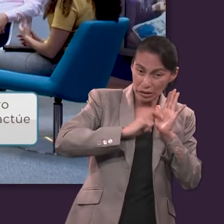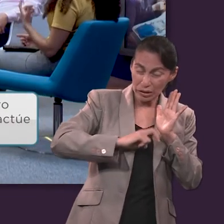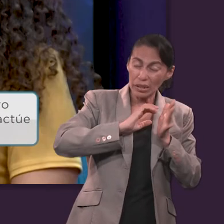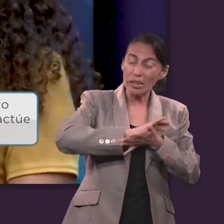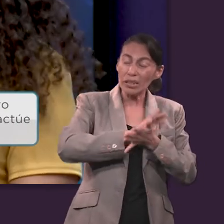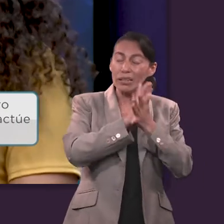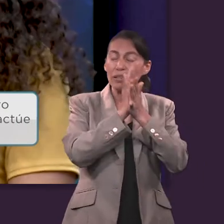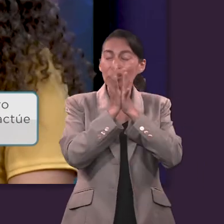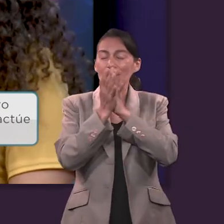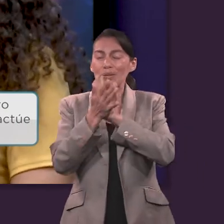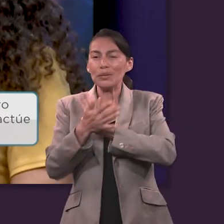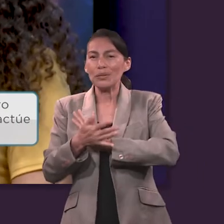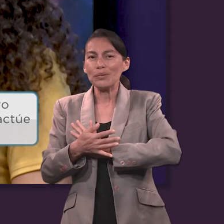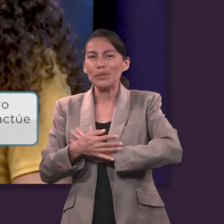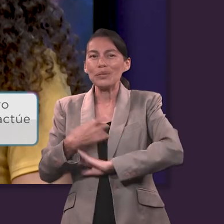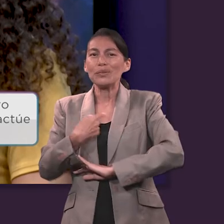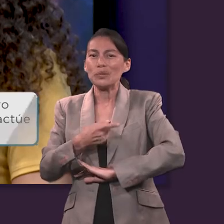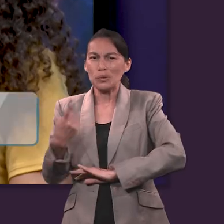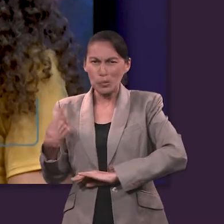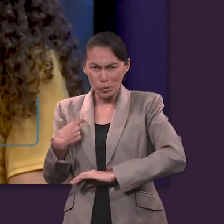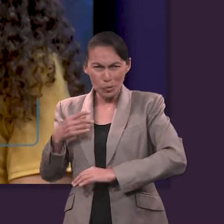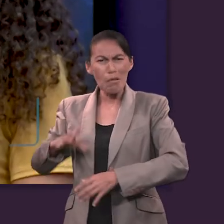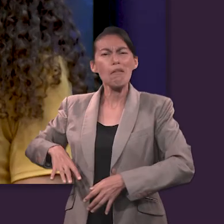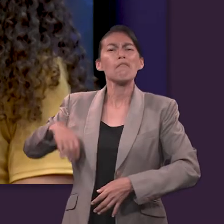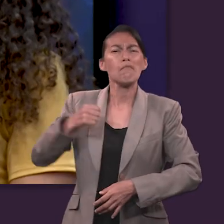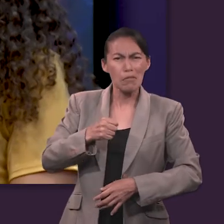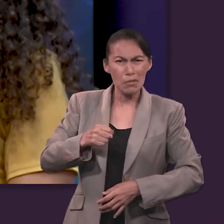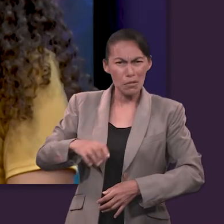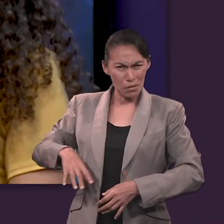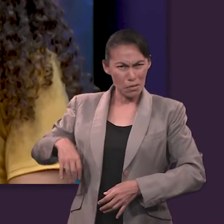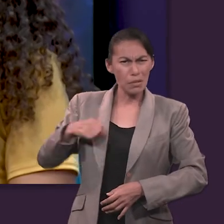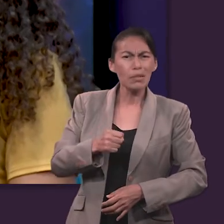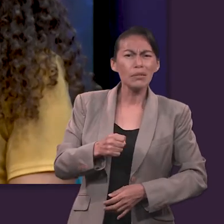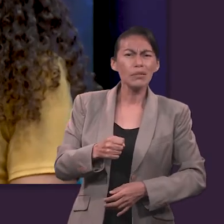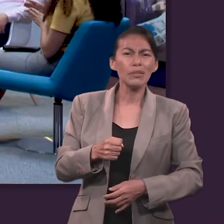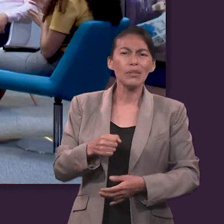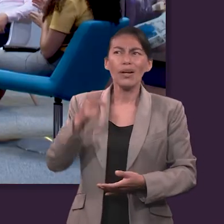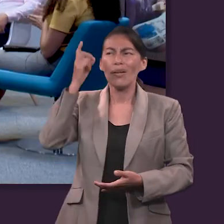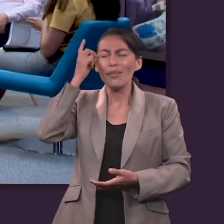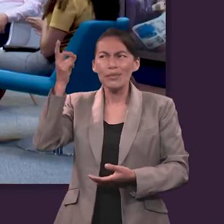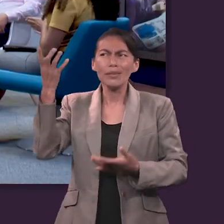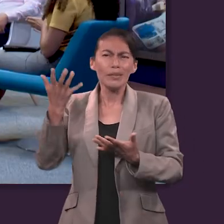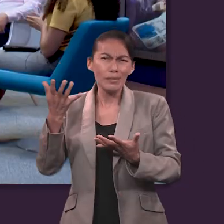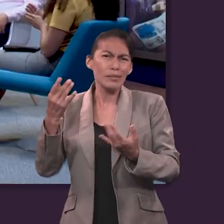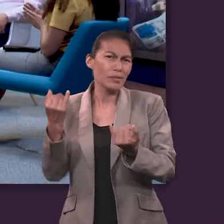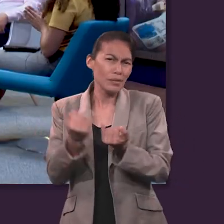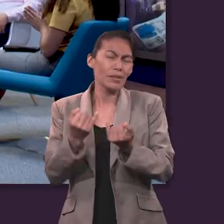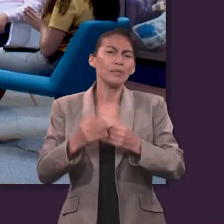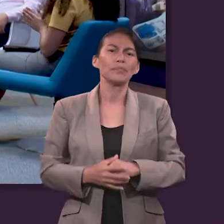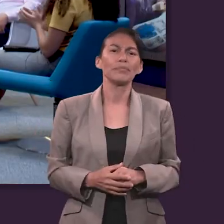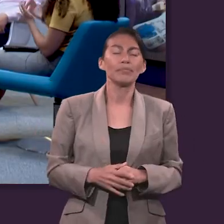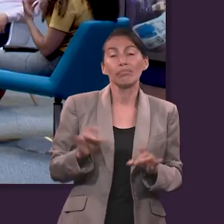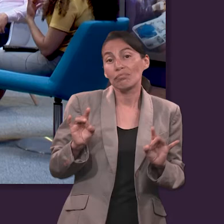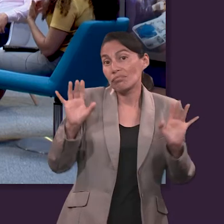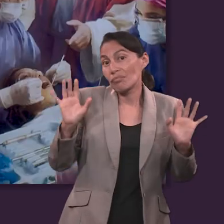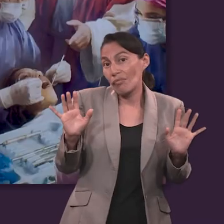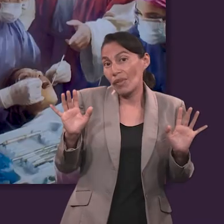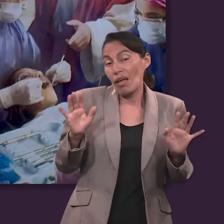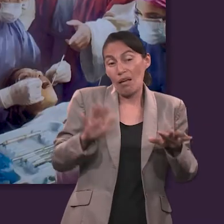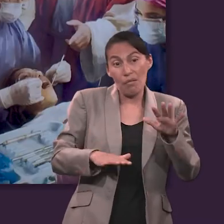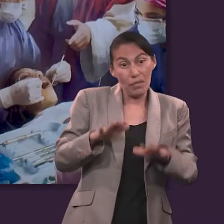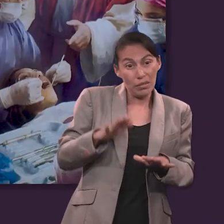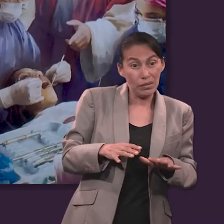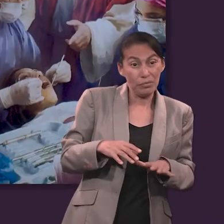mejorar, necesitamos hacer nuestra parte. Hay frases que nos recuerdan que Dios hace el resto. De pronto nos